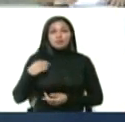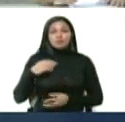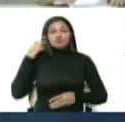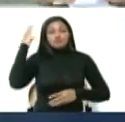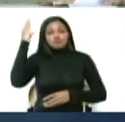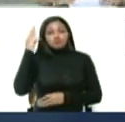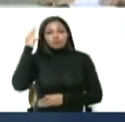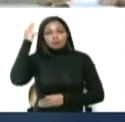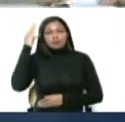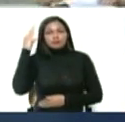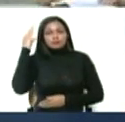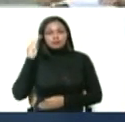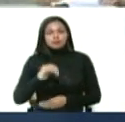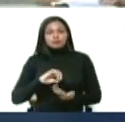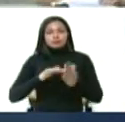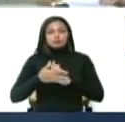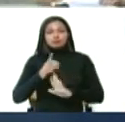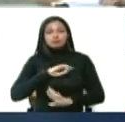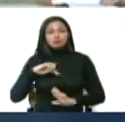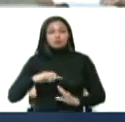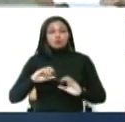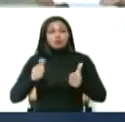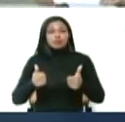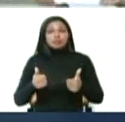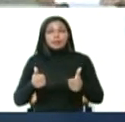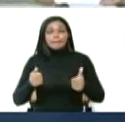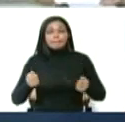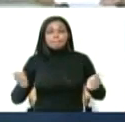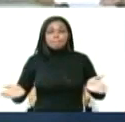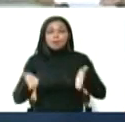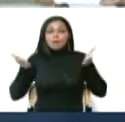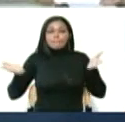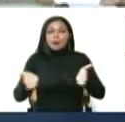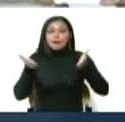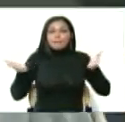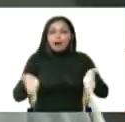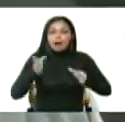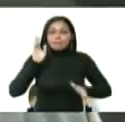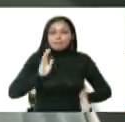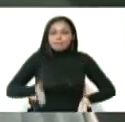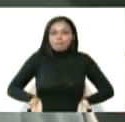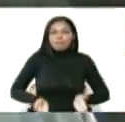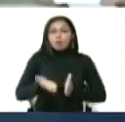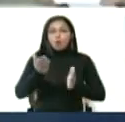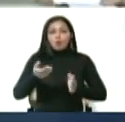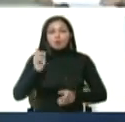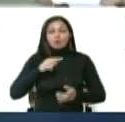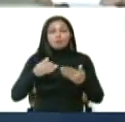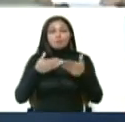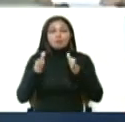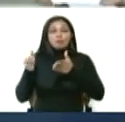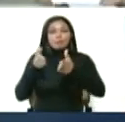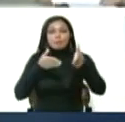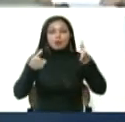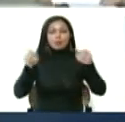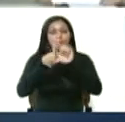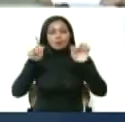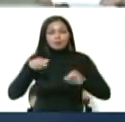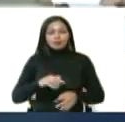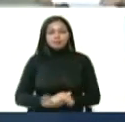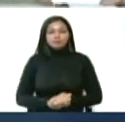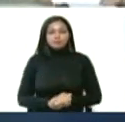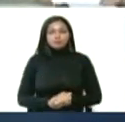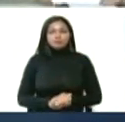conciencia que es el momento de darle el empuje, el impulso, de abrir los caminos de